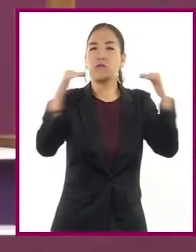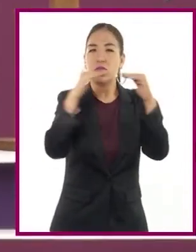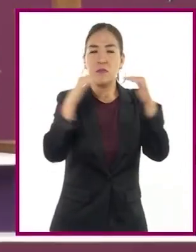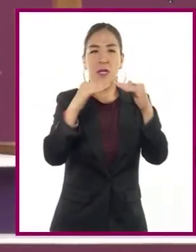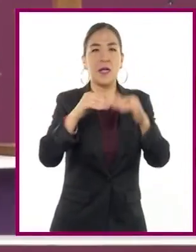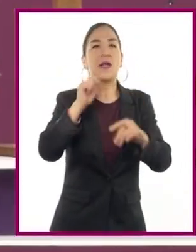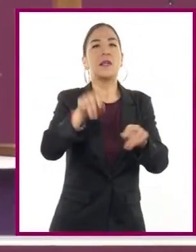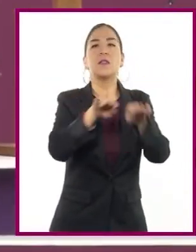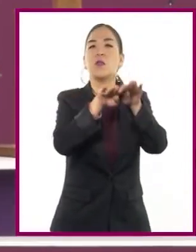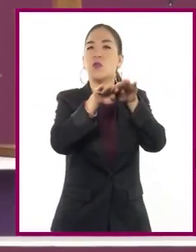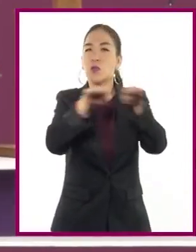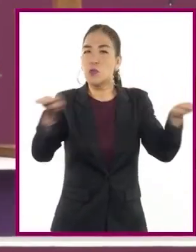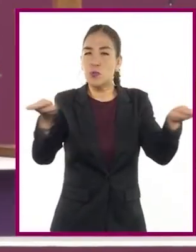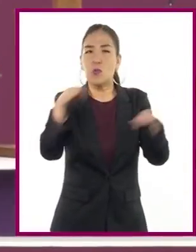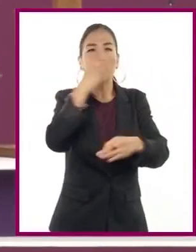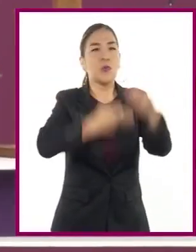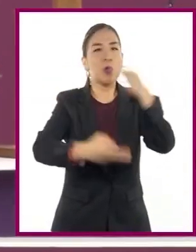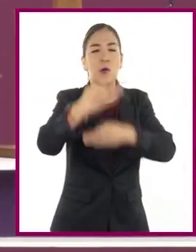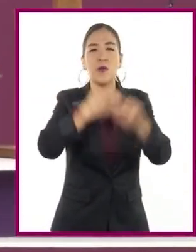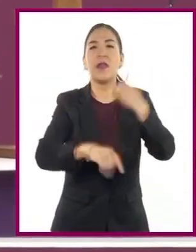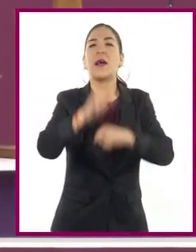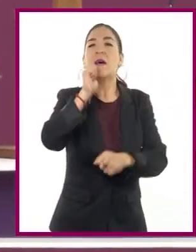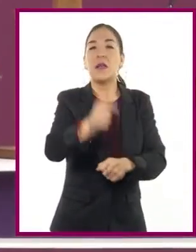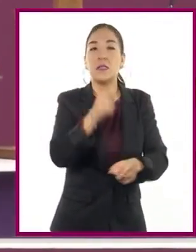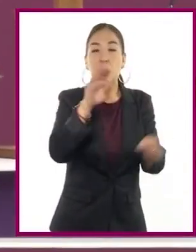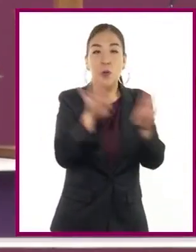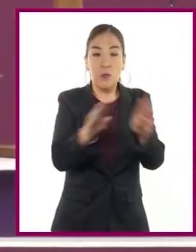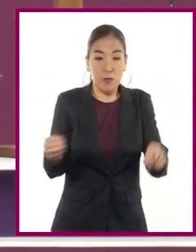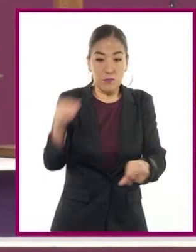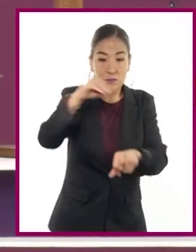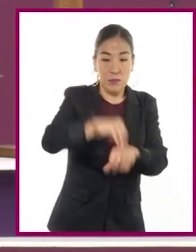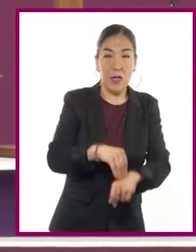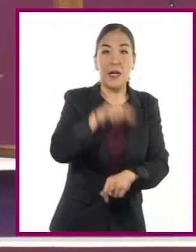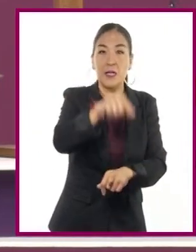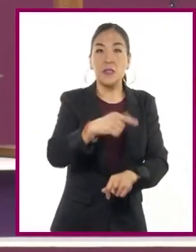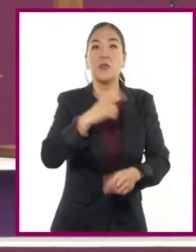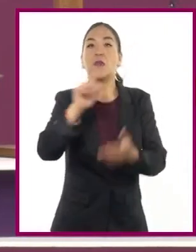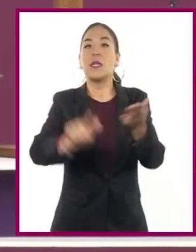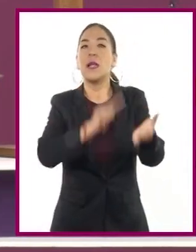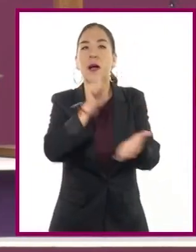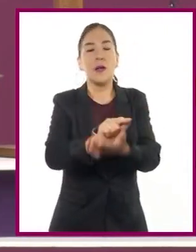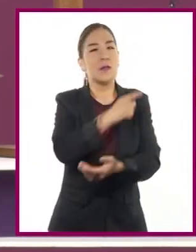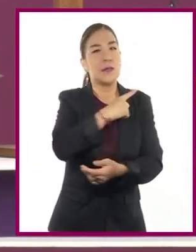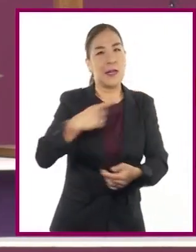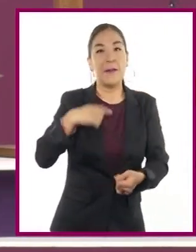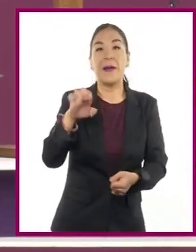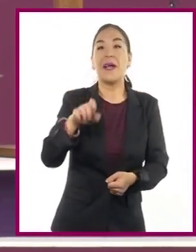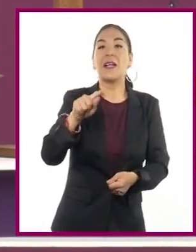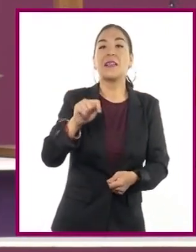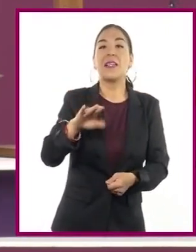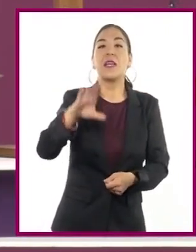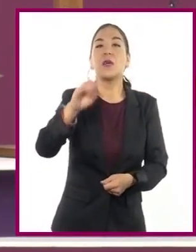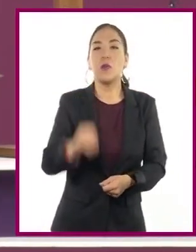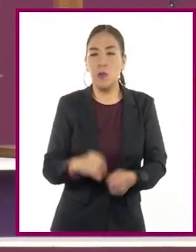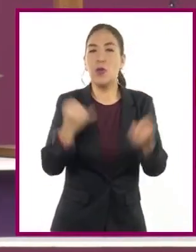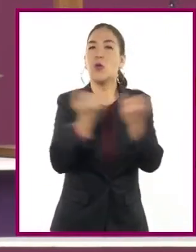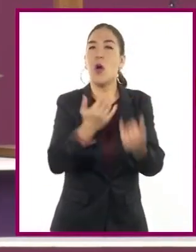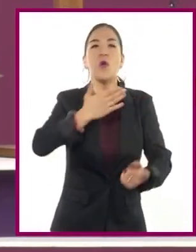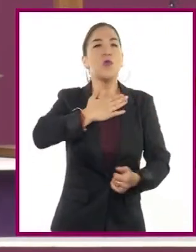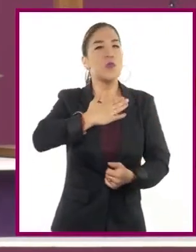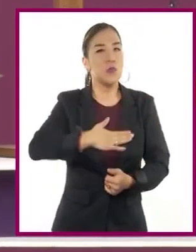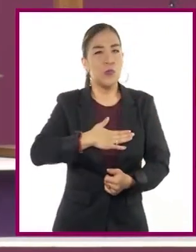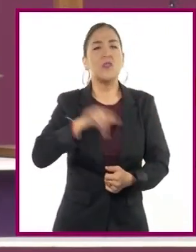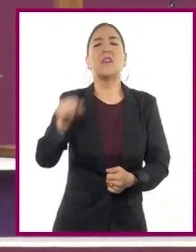lo que implica que en su aplicación debe haber procedimientos éticos y justos. A esto se le